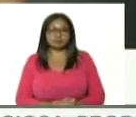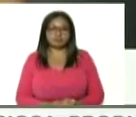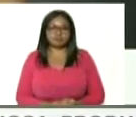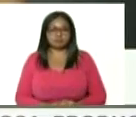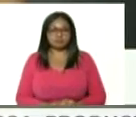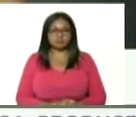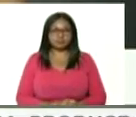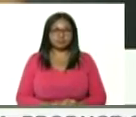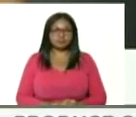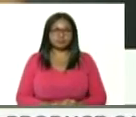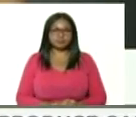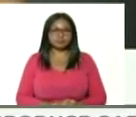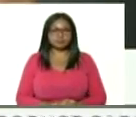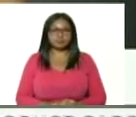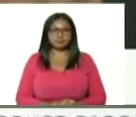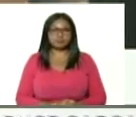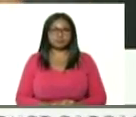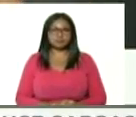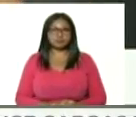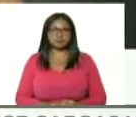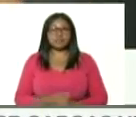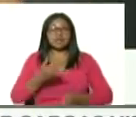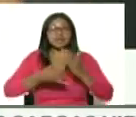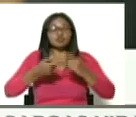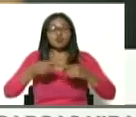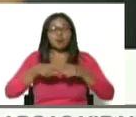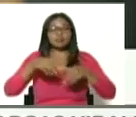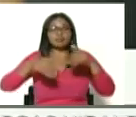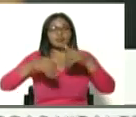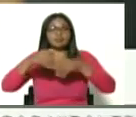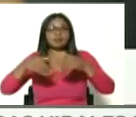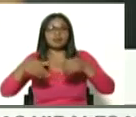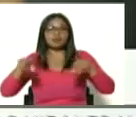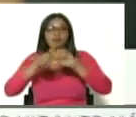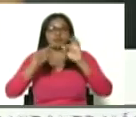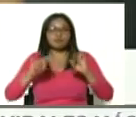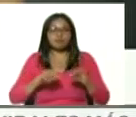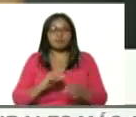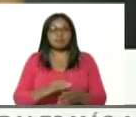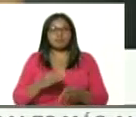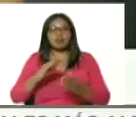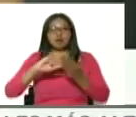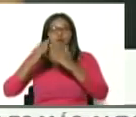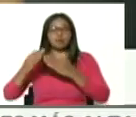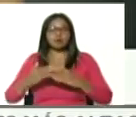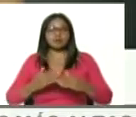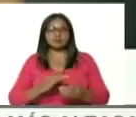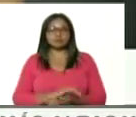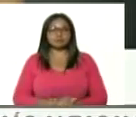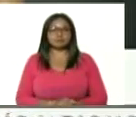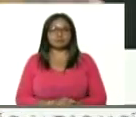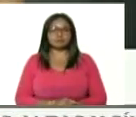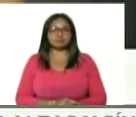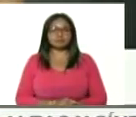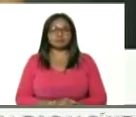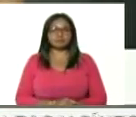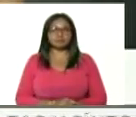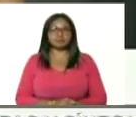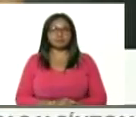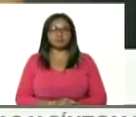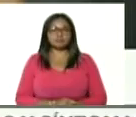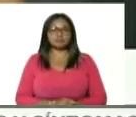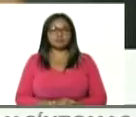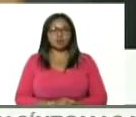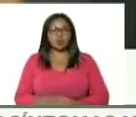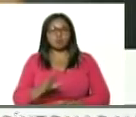el registro de votar debe estar en la comuna. debe estar, y el centro